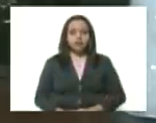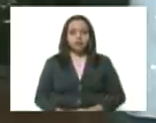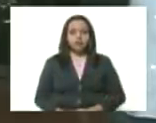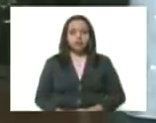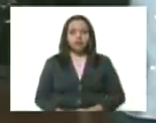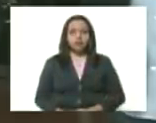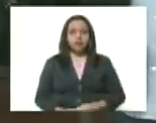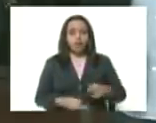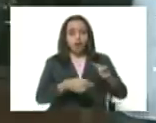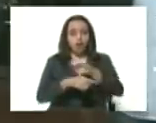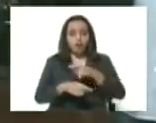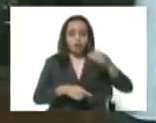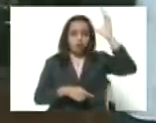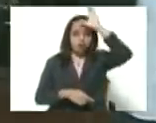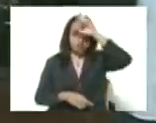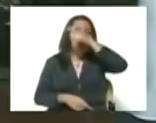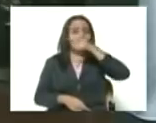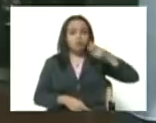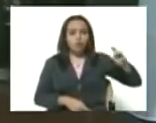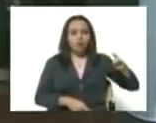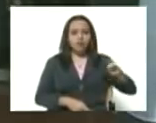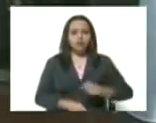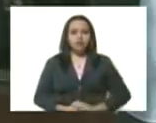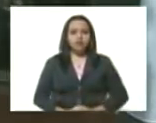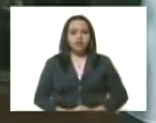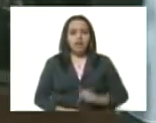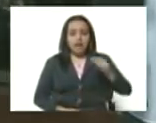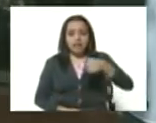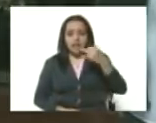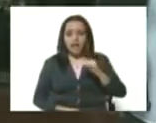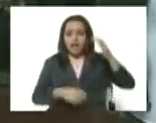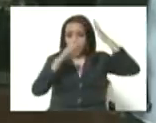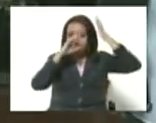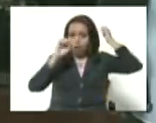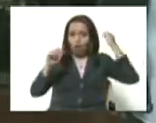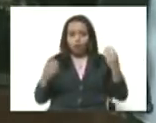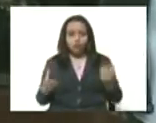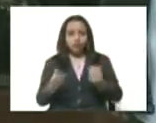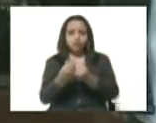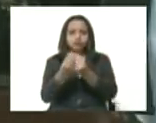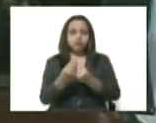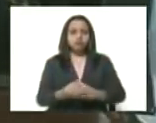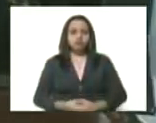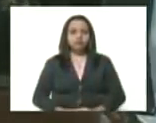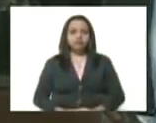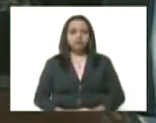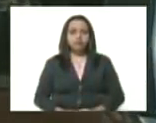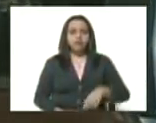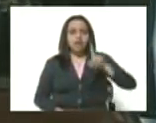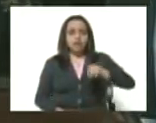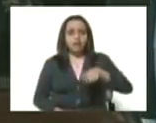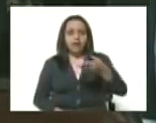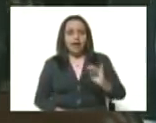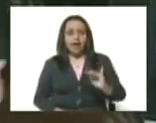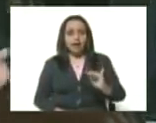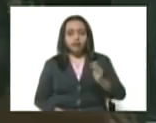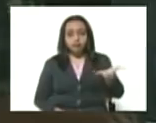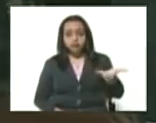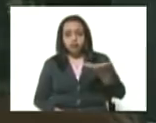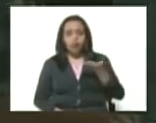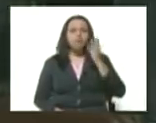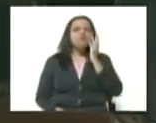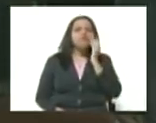con el gobierno de Turquía, con el pueblo de Turquía, aquí está su embajador que nos acompaña, y además hemos recibido, por